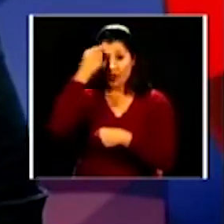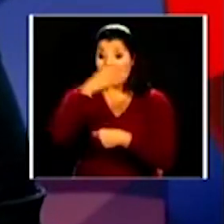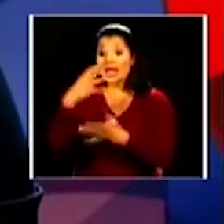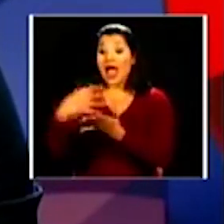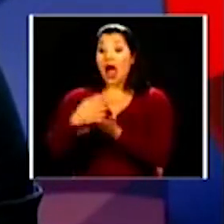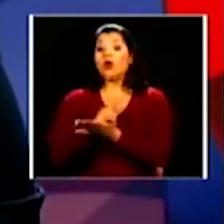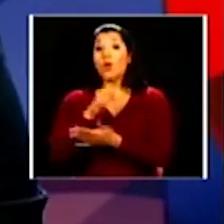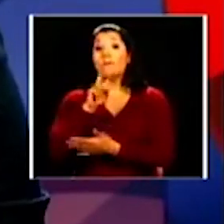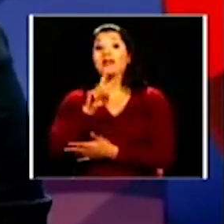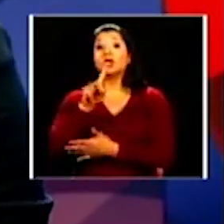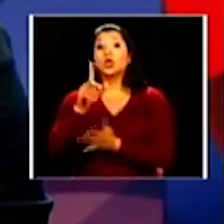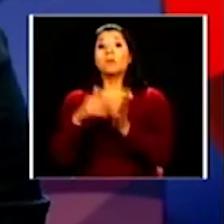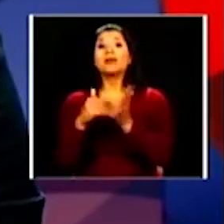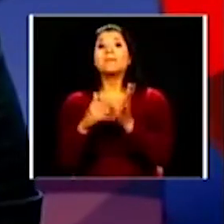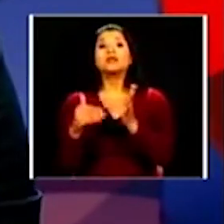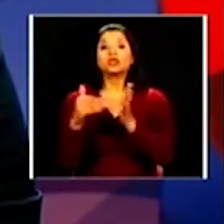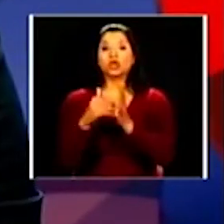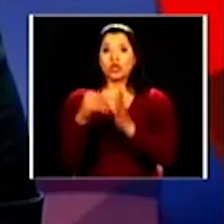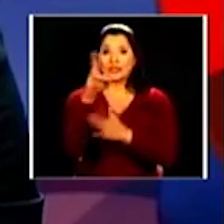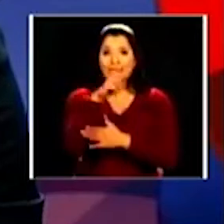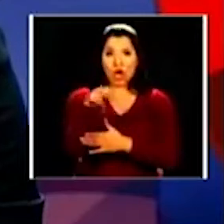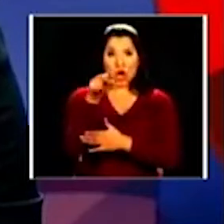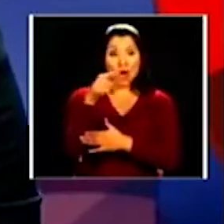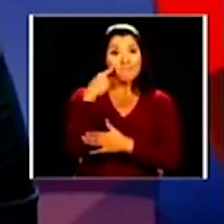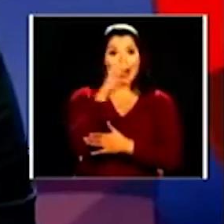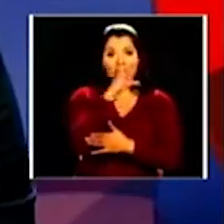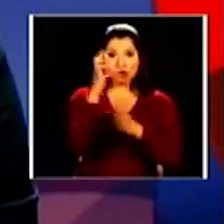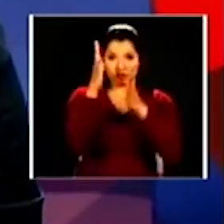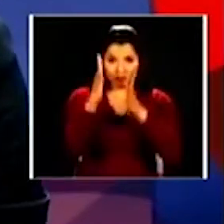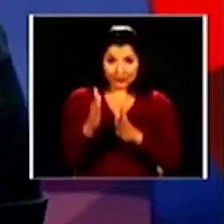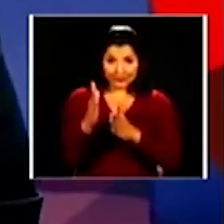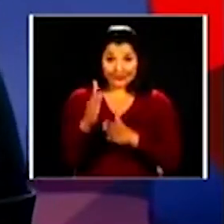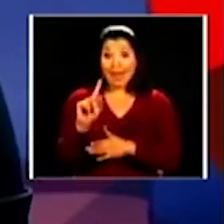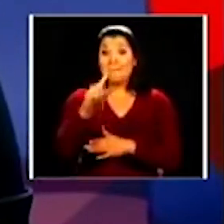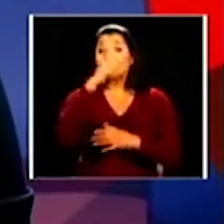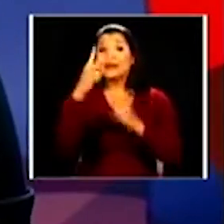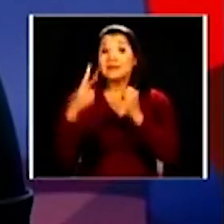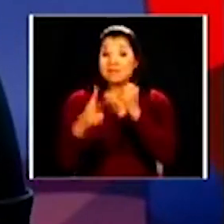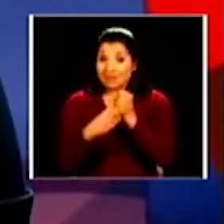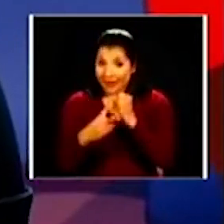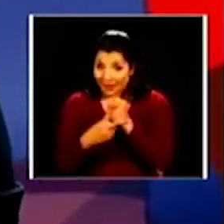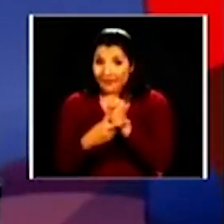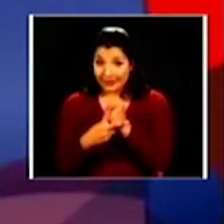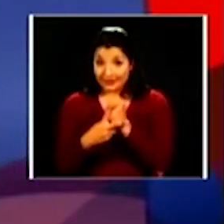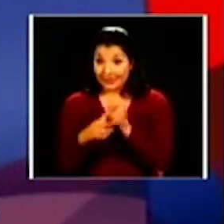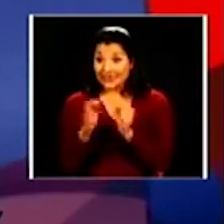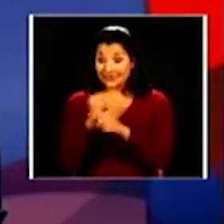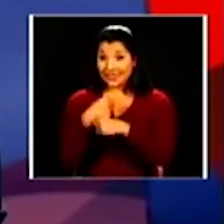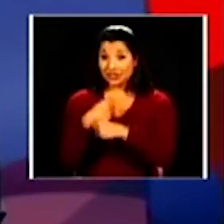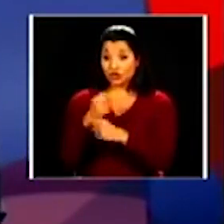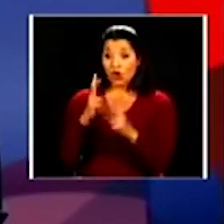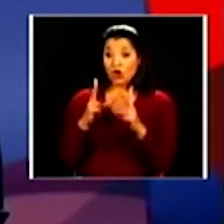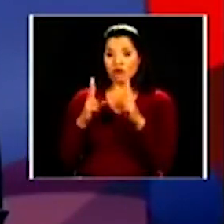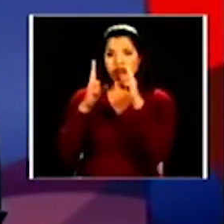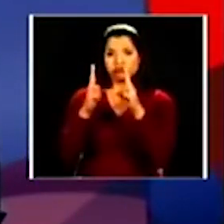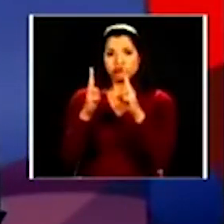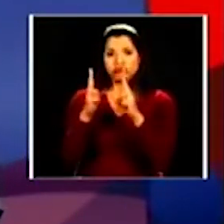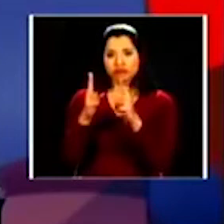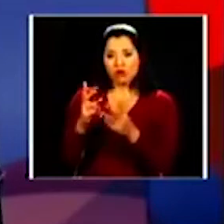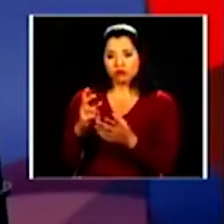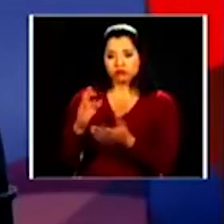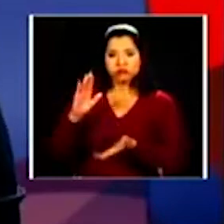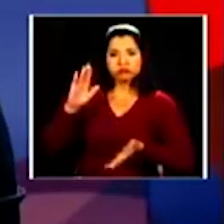millones de colones a los costarricenses. Fue la primera vez que se emitió ese recorte a pensiones de lujo. Y cuando lo implementamos,